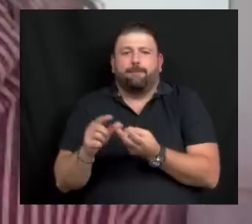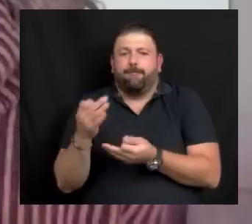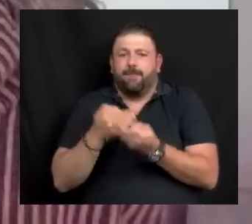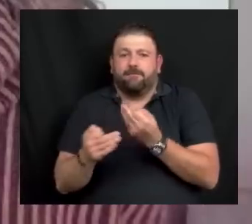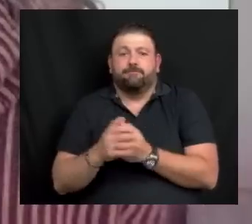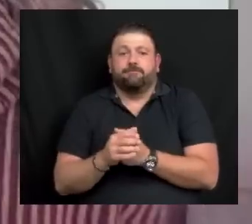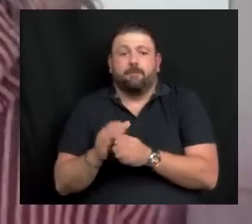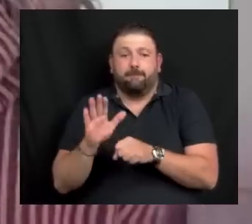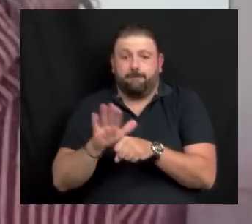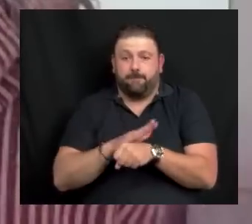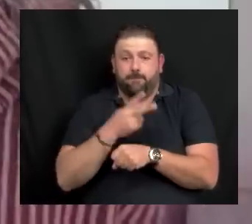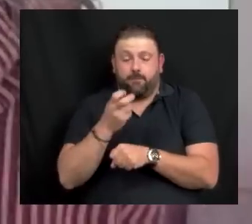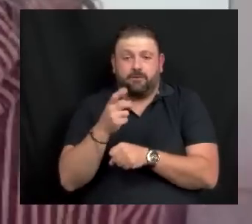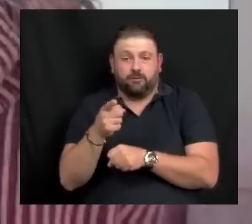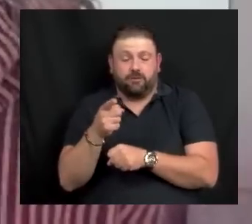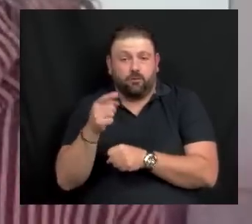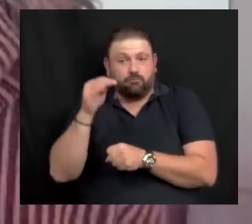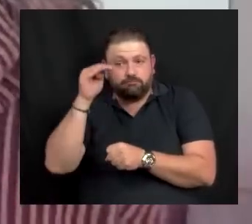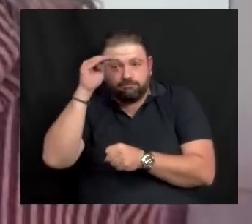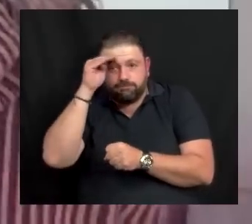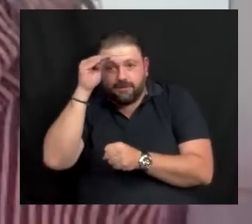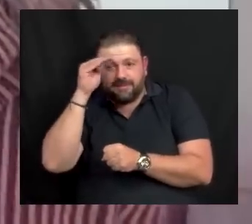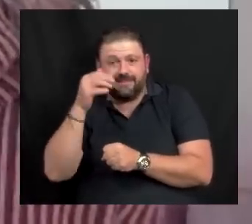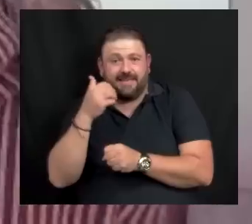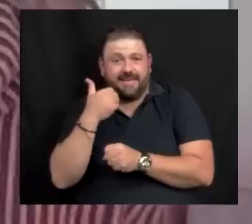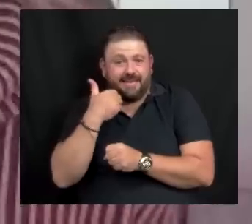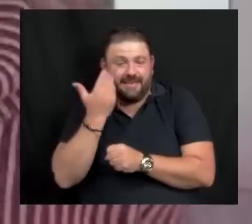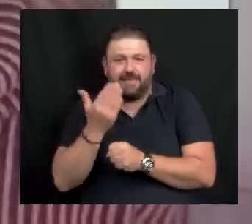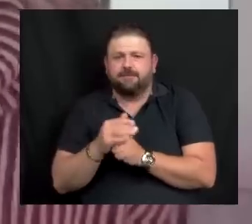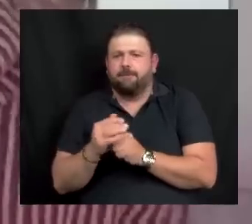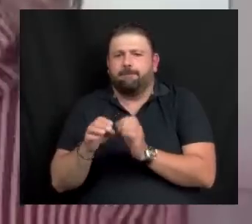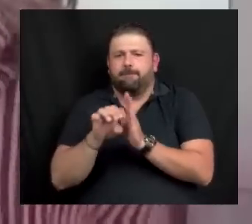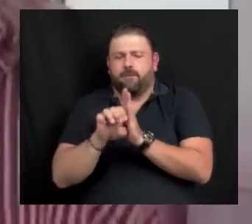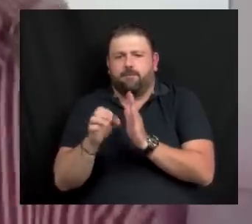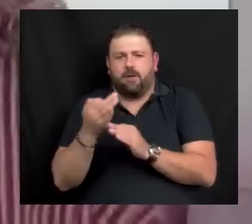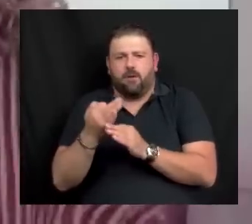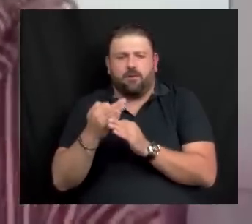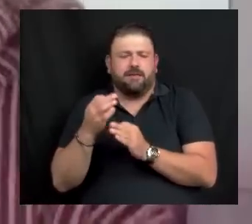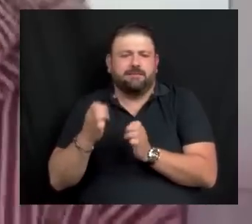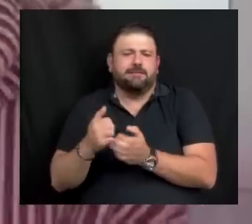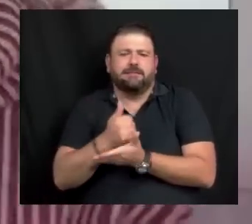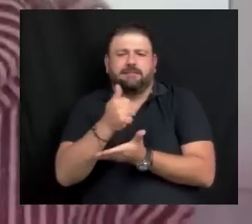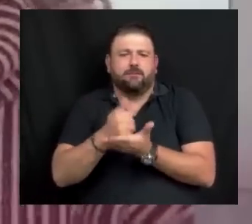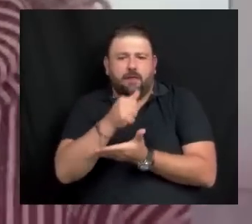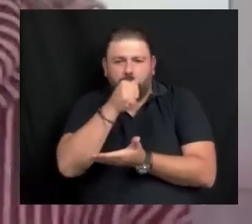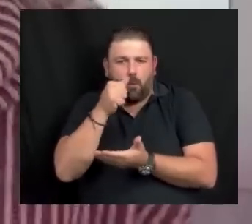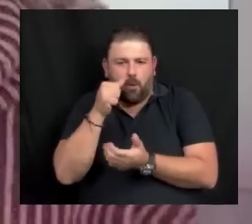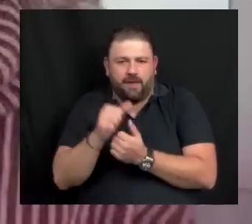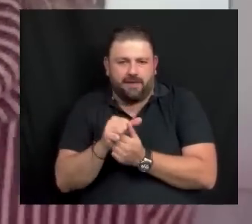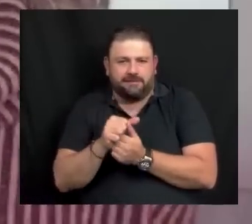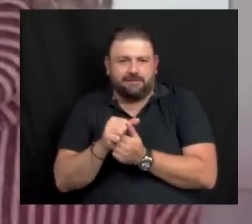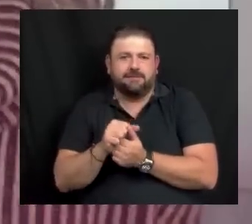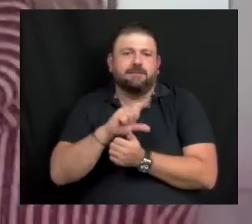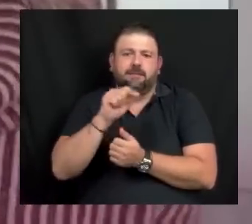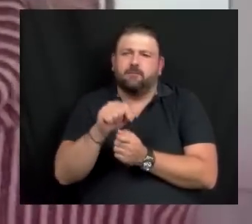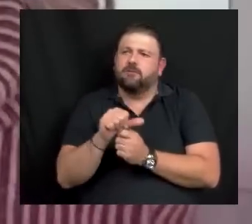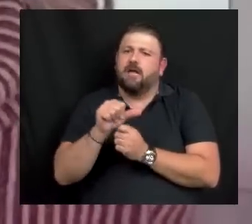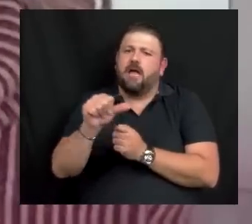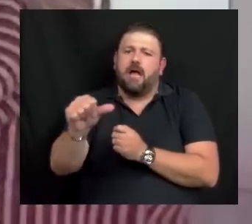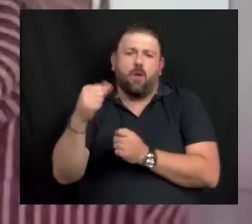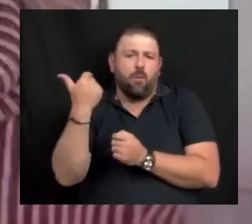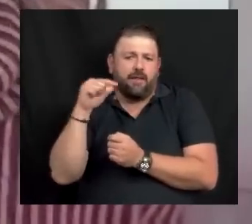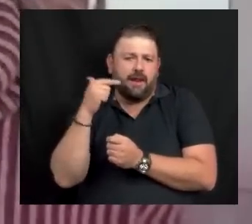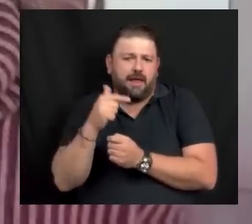vehículo donde estás, va hacia allá, sácate cuenta que nosotros estamos en Ciudad Juárez y de repente queremos llegar a Guadalajara, pero agarramos un camión para